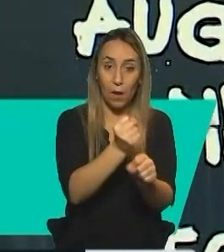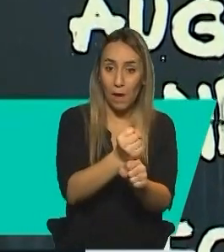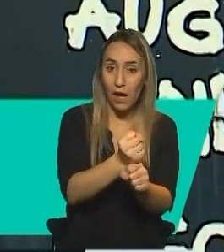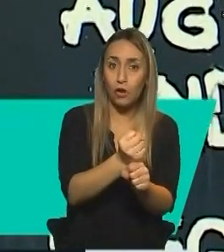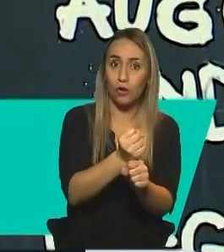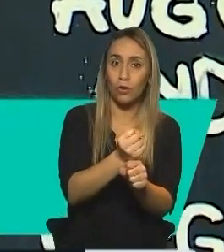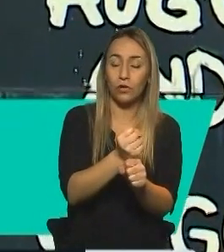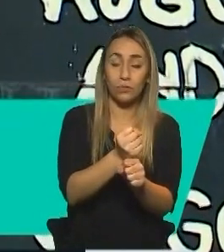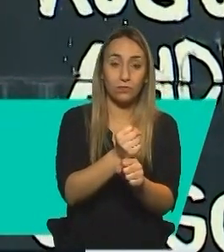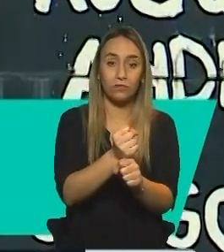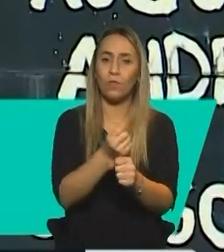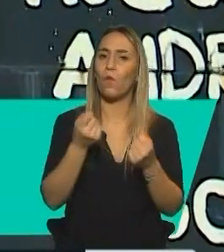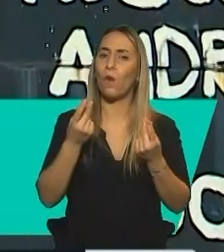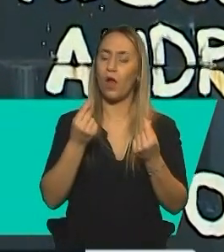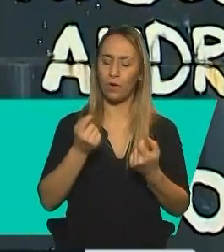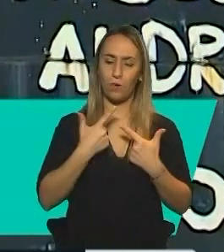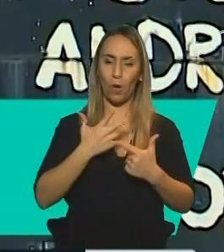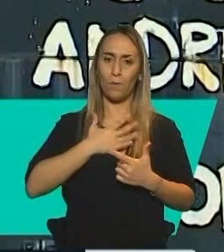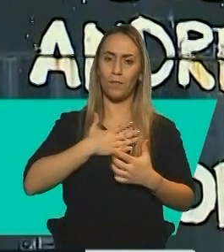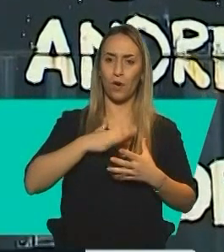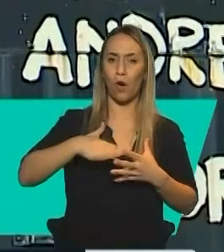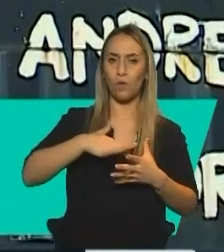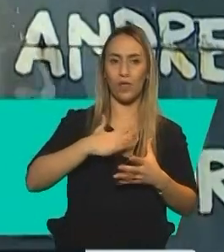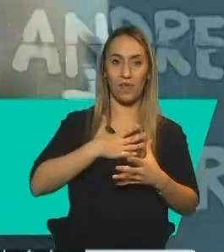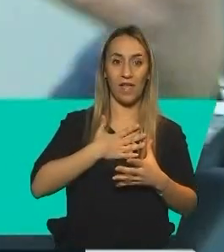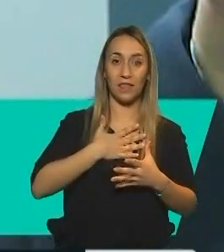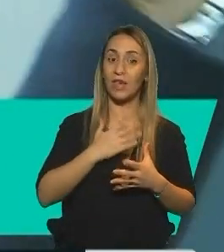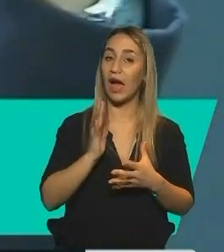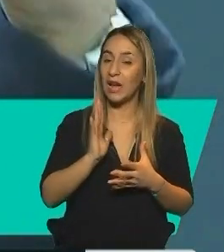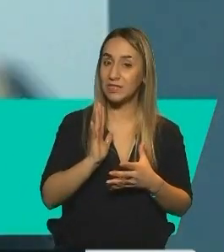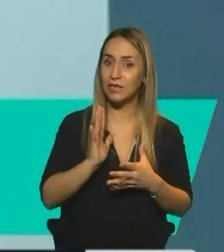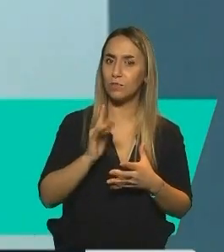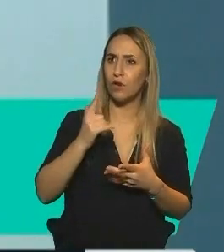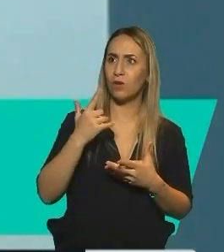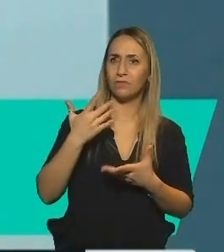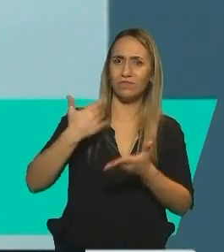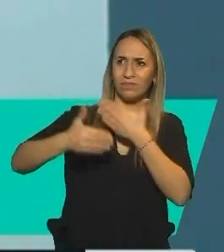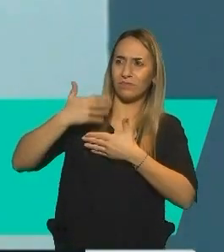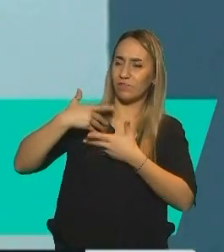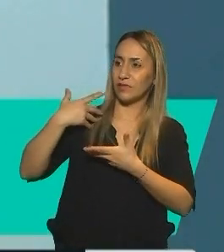valores solidarios constitutivos de nuestro pueblo que de alguna manera fundaron esta institución,